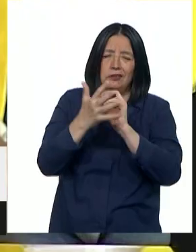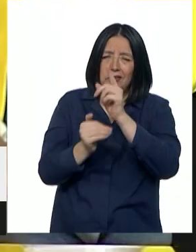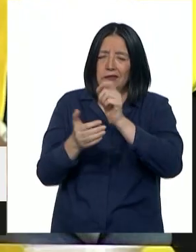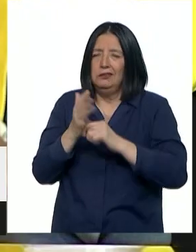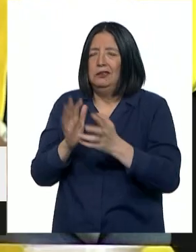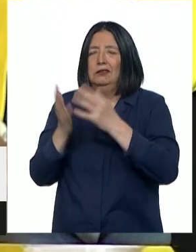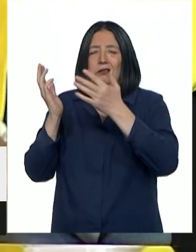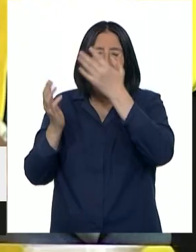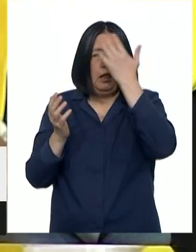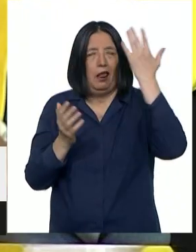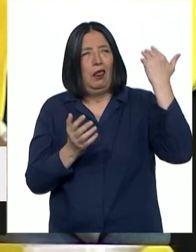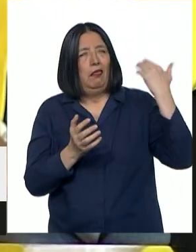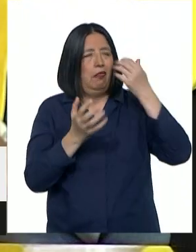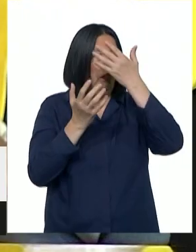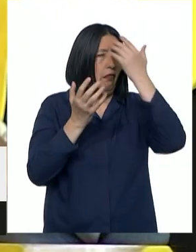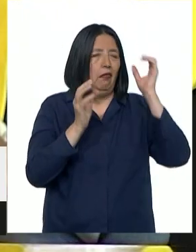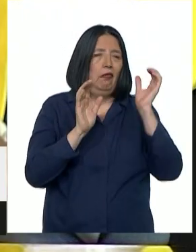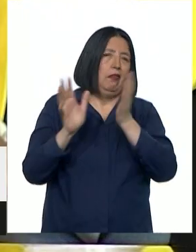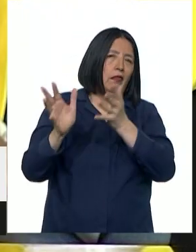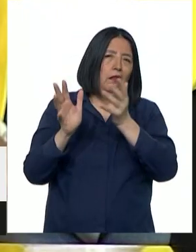aquellos olvidos.